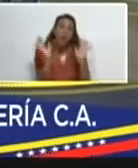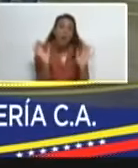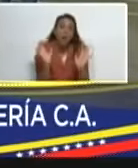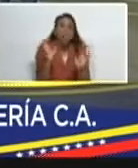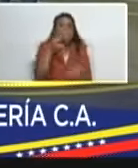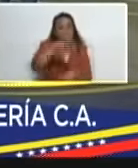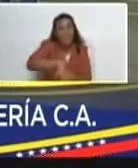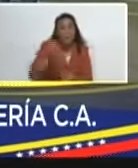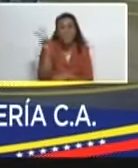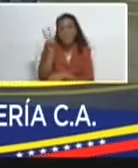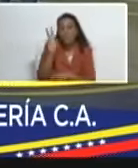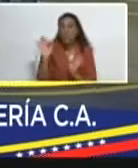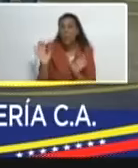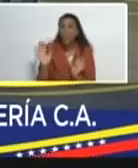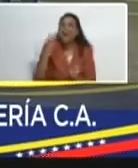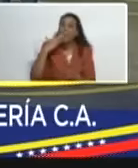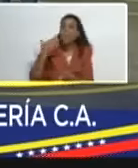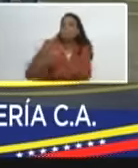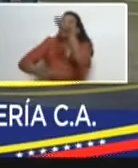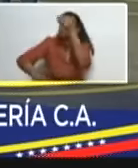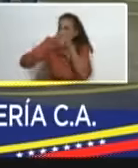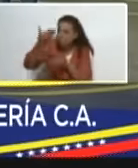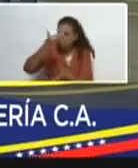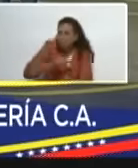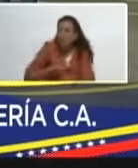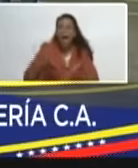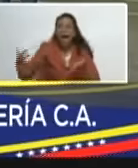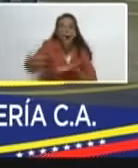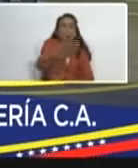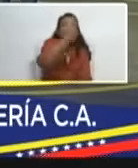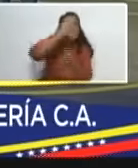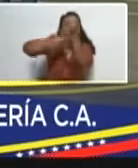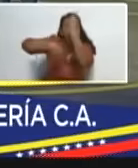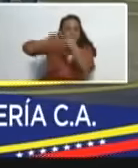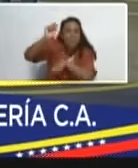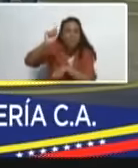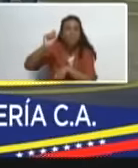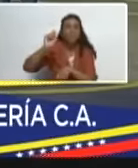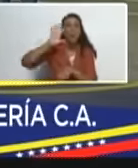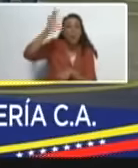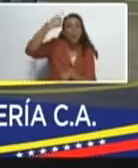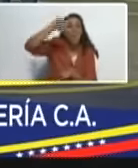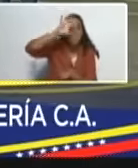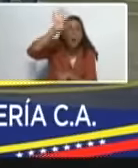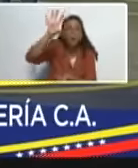el país y así poder hacer, contribuir al desarrollo económico del país.